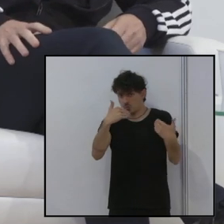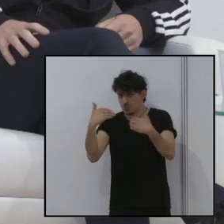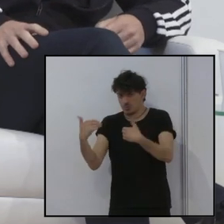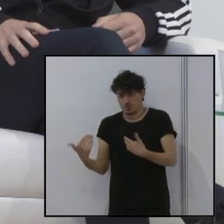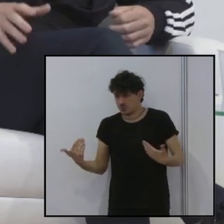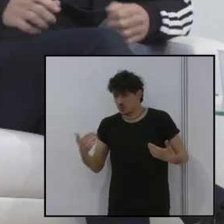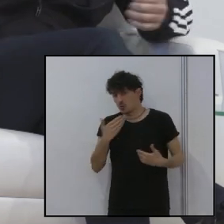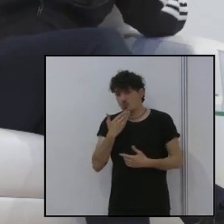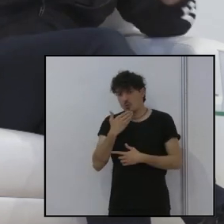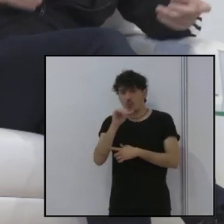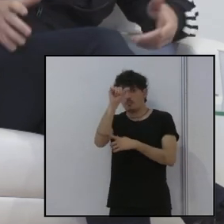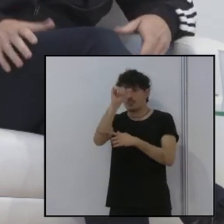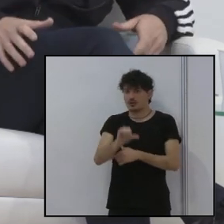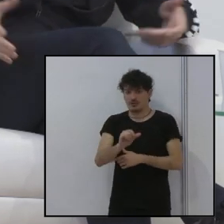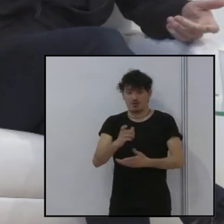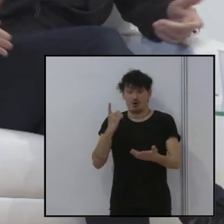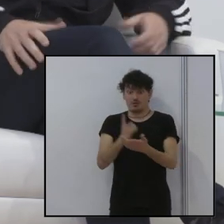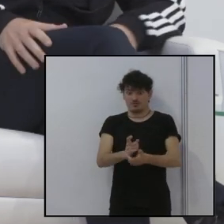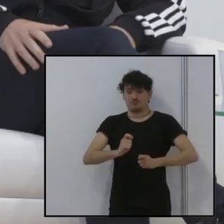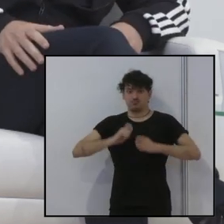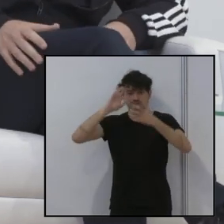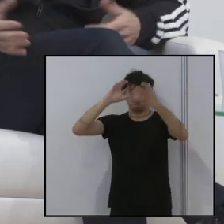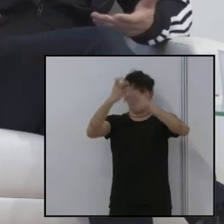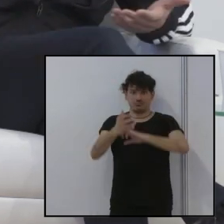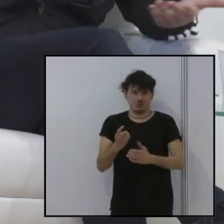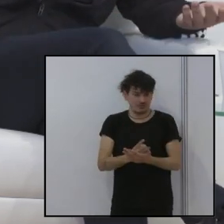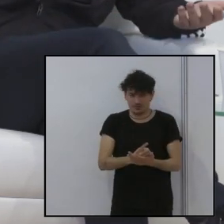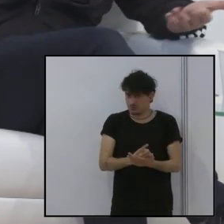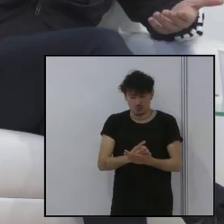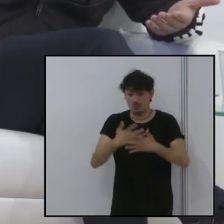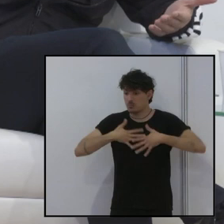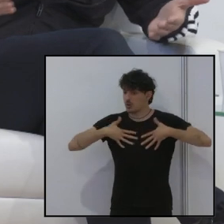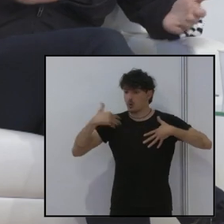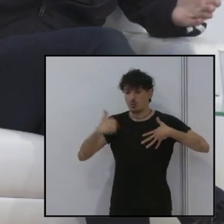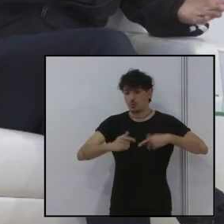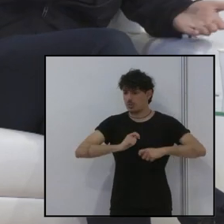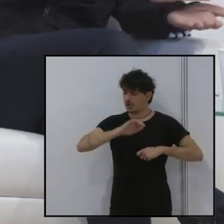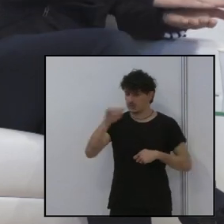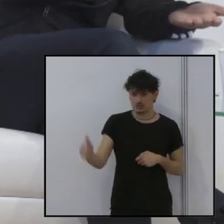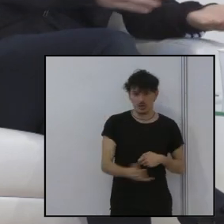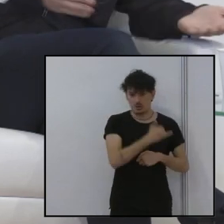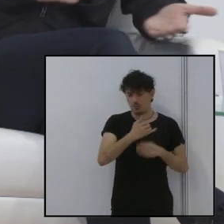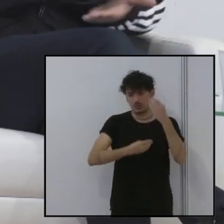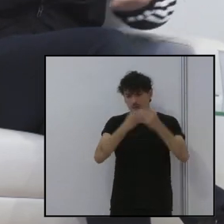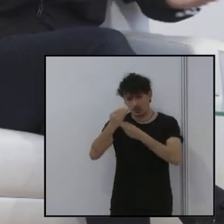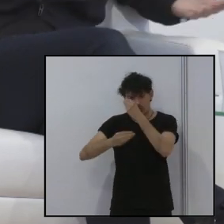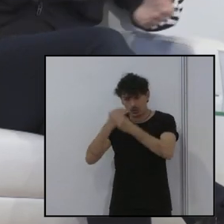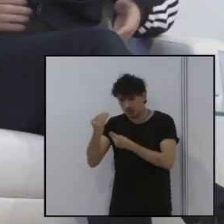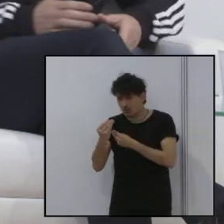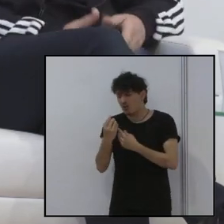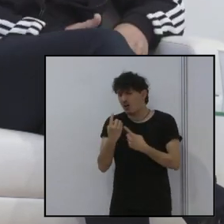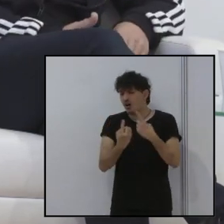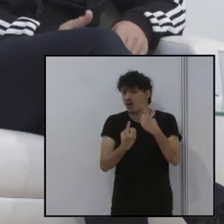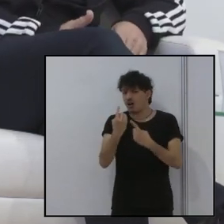estas y se vuelve chalao otra vez. No. O sea, pensé emocionalmente va a ser muy cansado. Entonces es verdad que había veces que después de algunas emociones